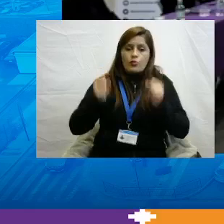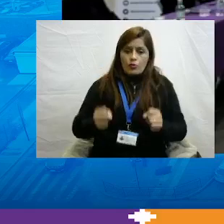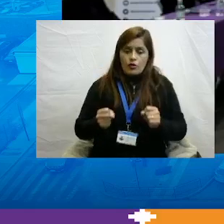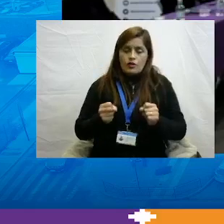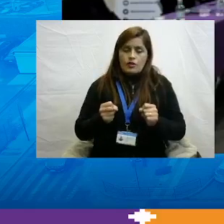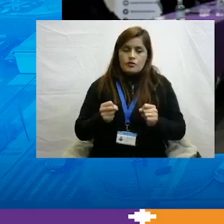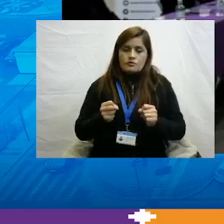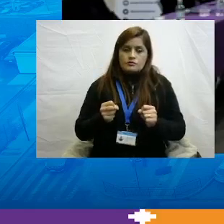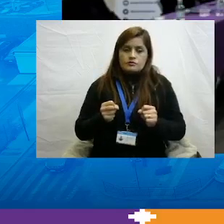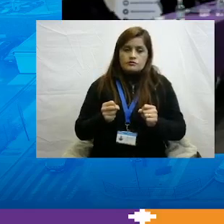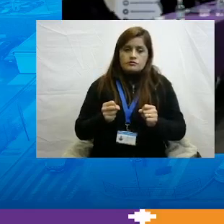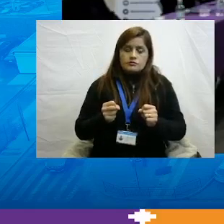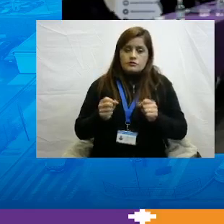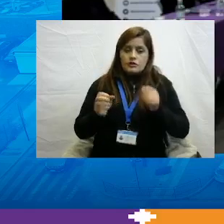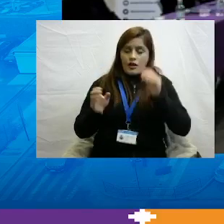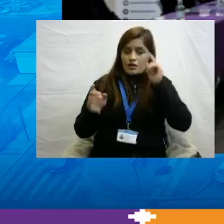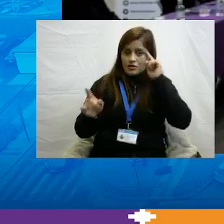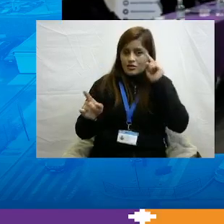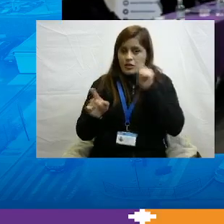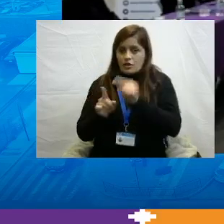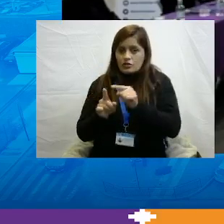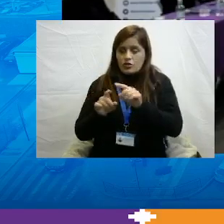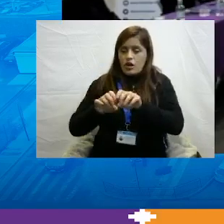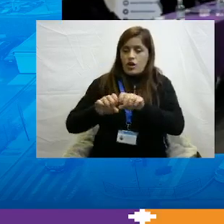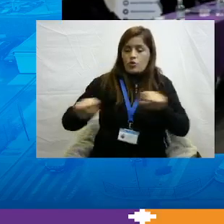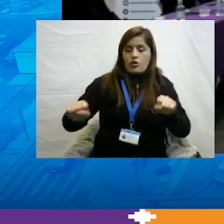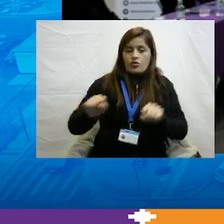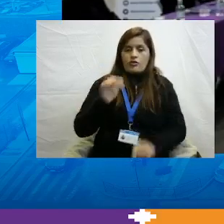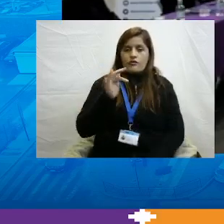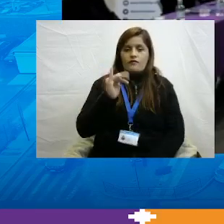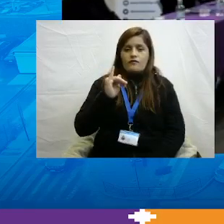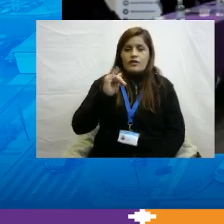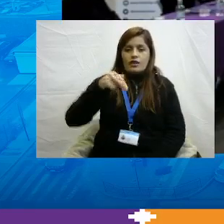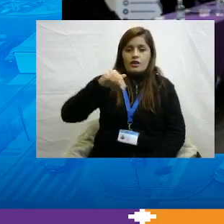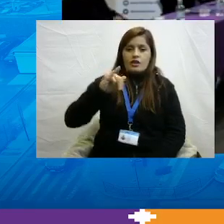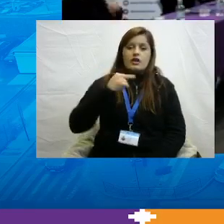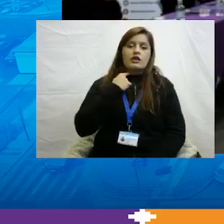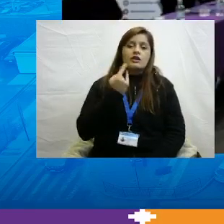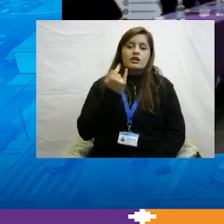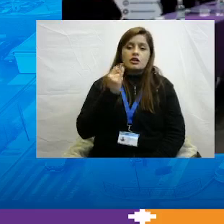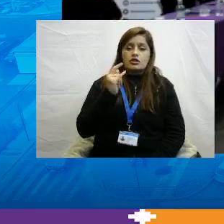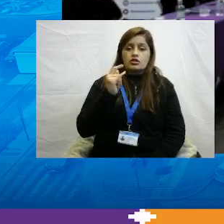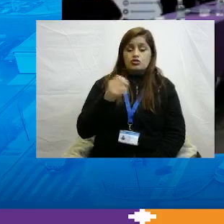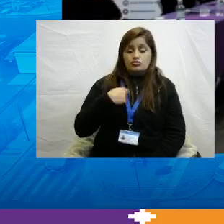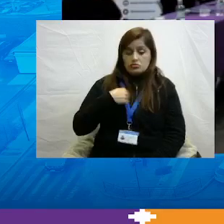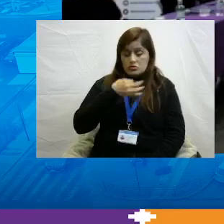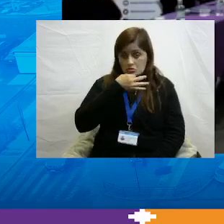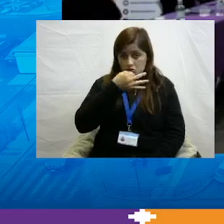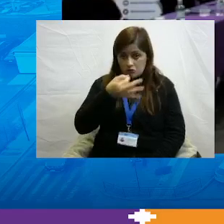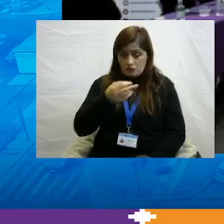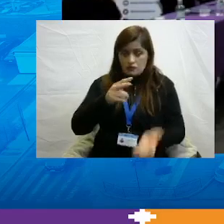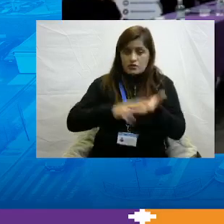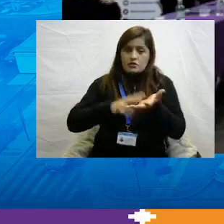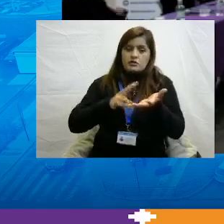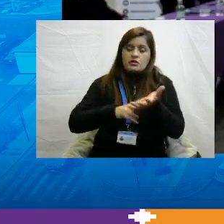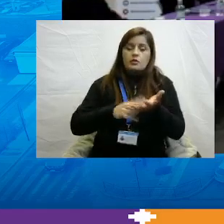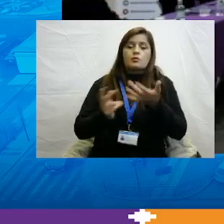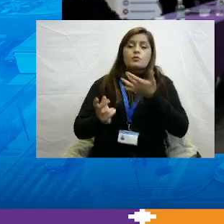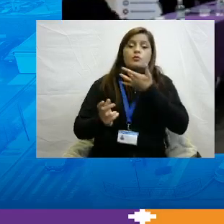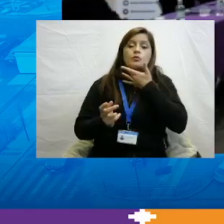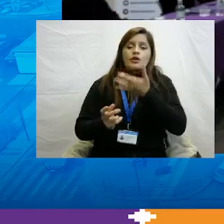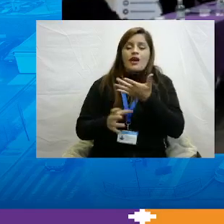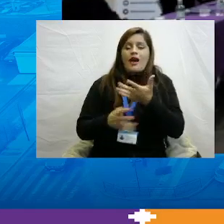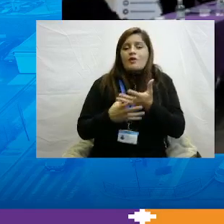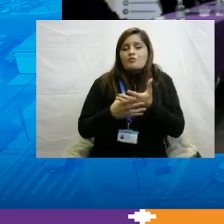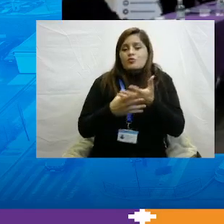pudiese directamente acordar un finiquito con el trabajador. Y lo digo así de claro porque evidentemente hay